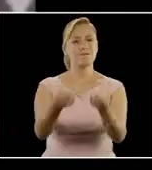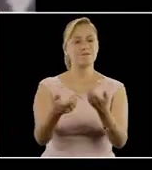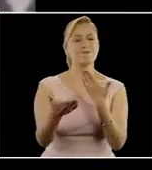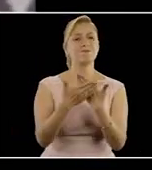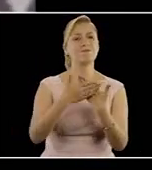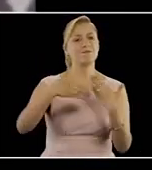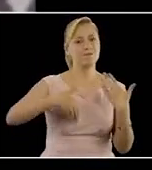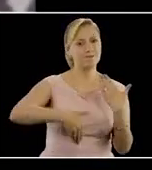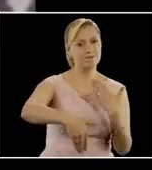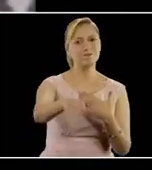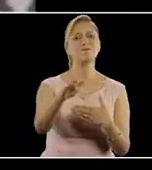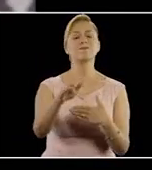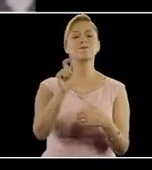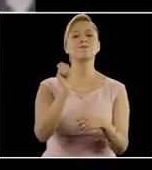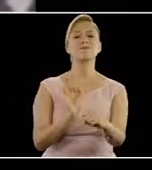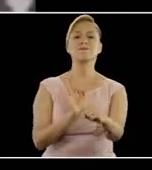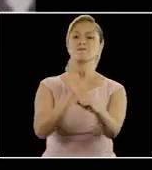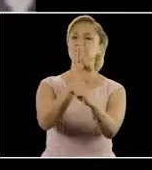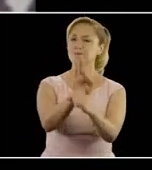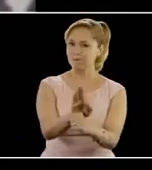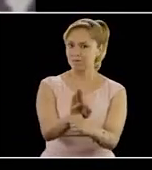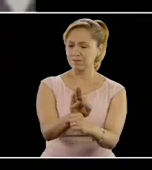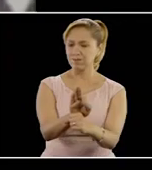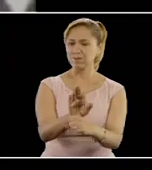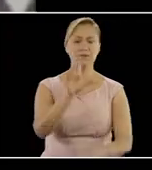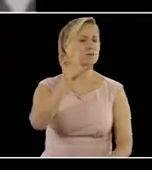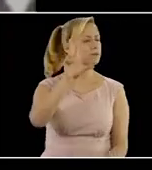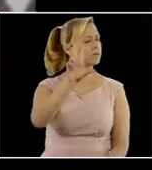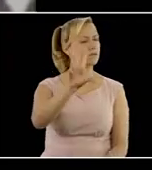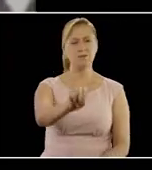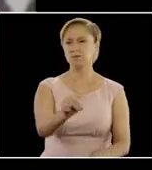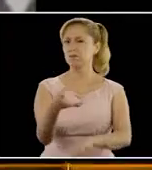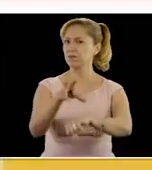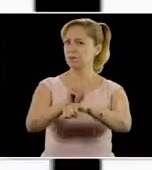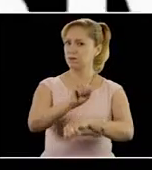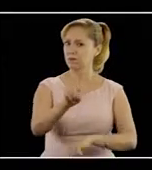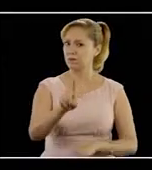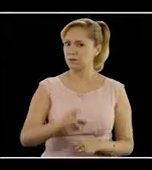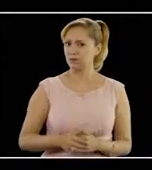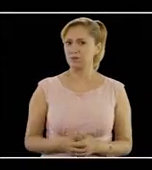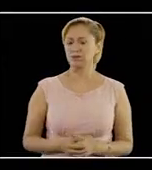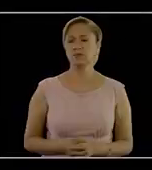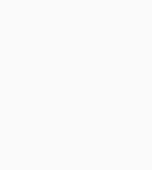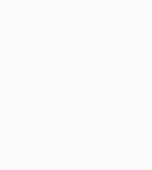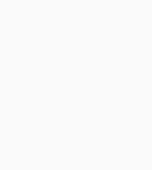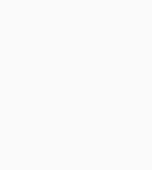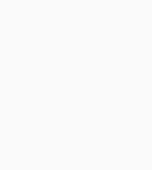se otorgue amnistía. No lo permitas.